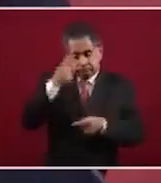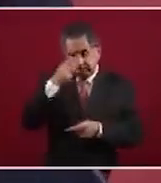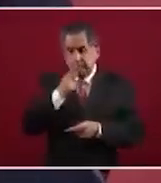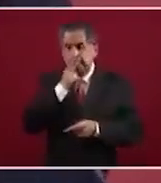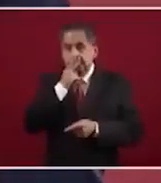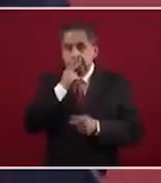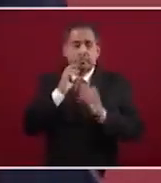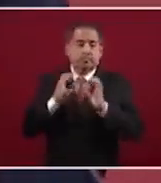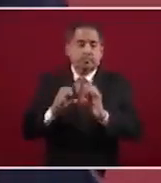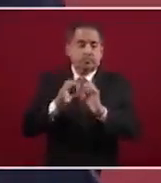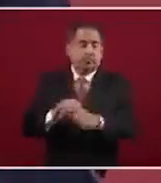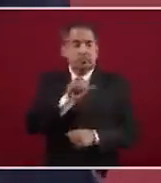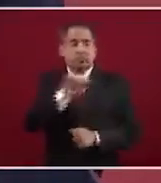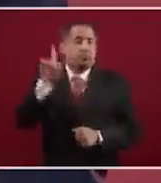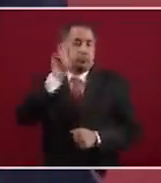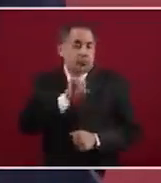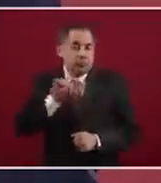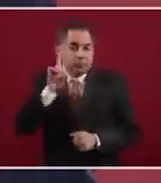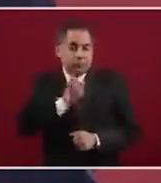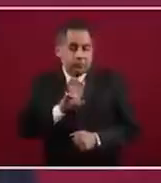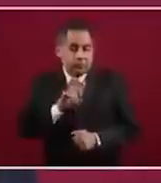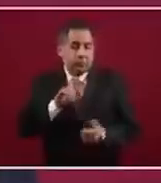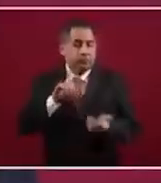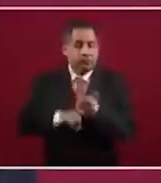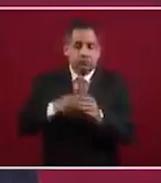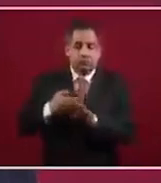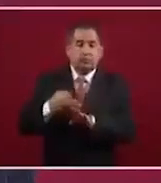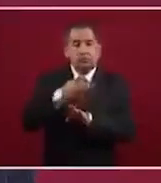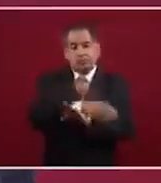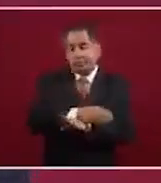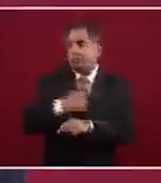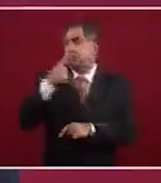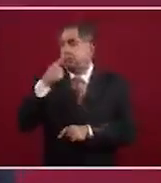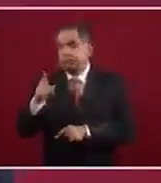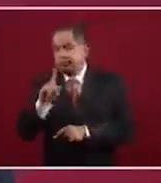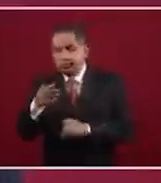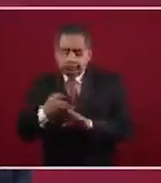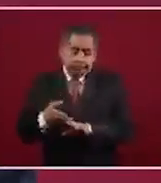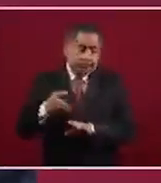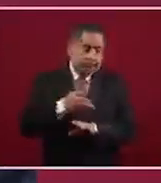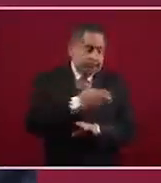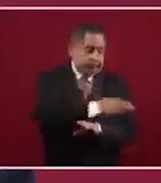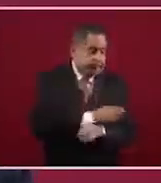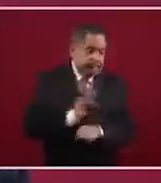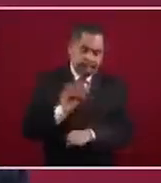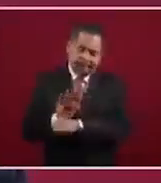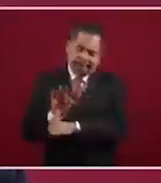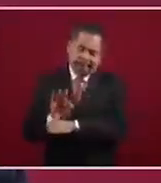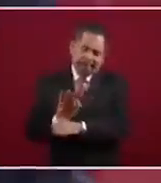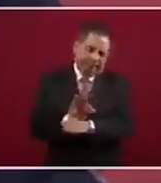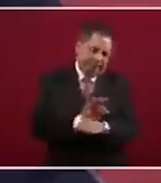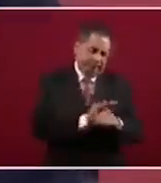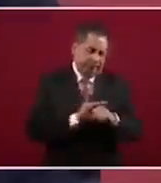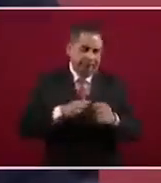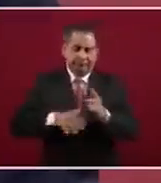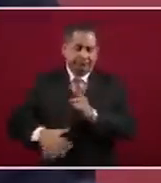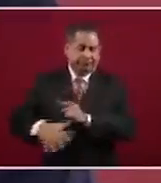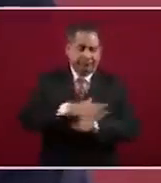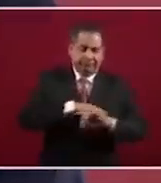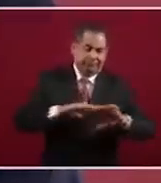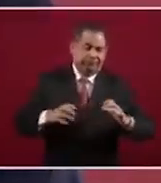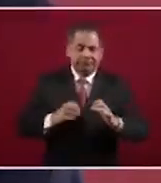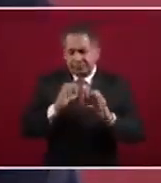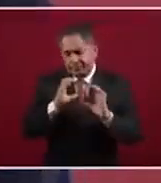no necesariamente la primera instancia es la denuncia, sino al contrario, tenerlas que proteger de su ámbito de